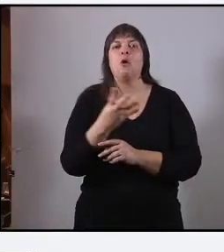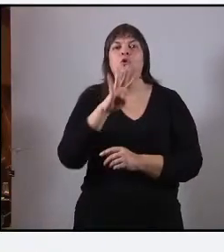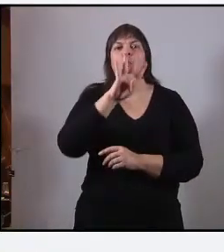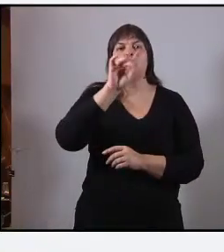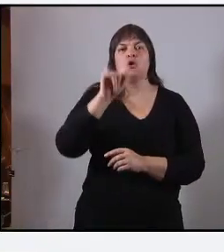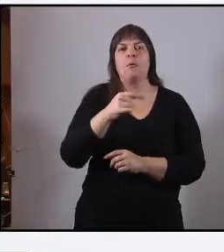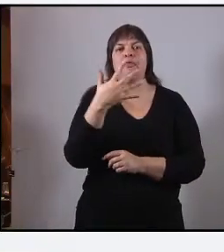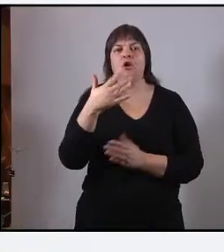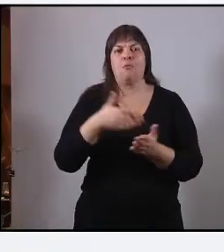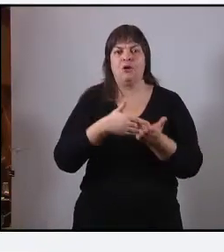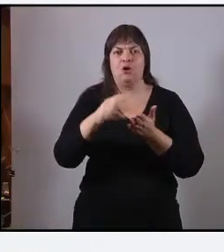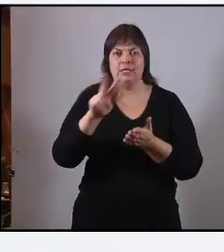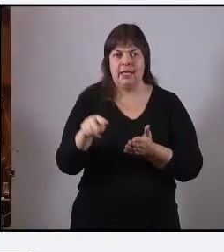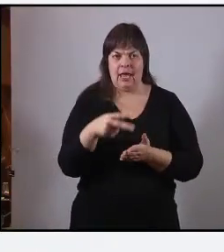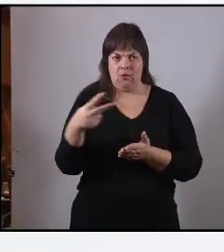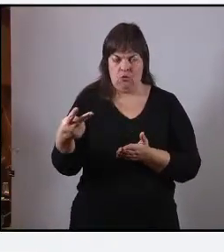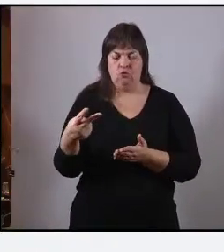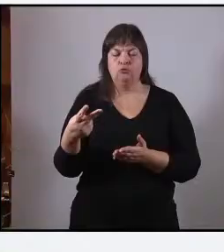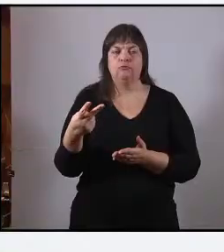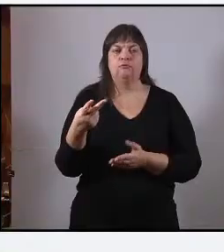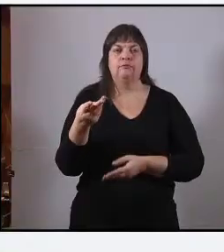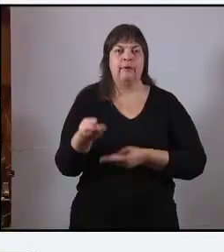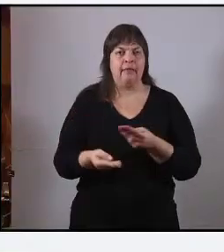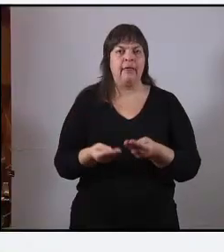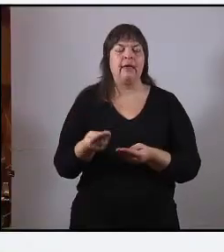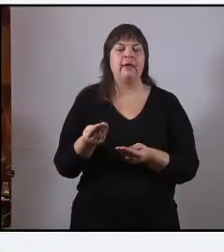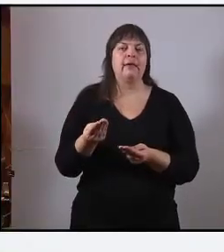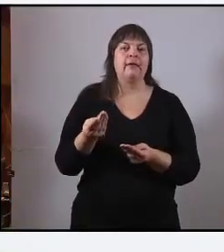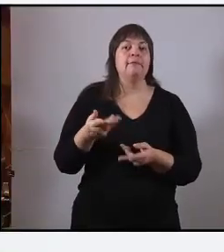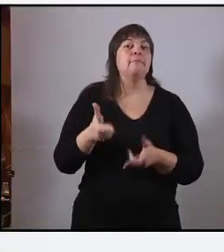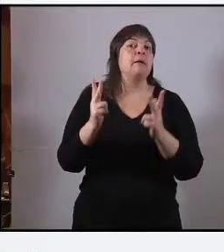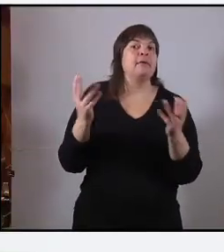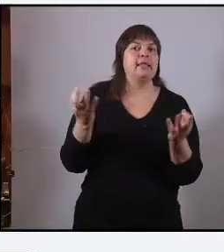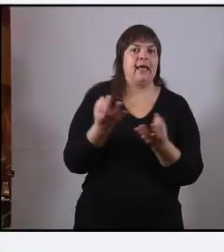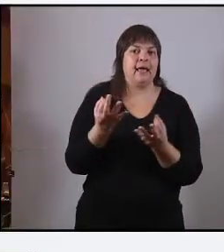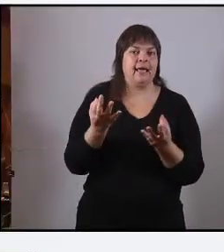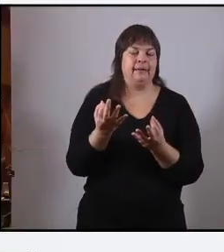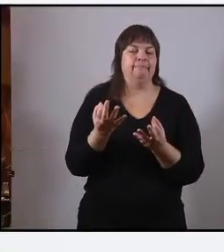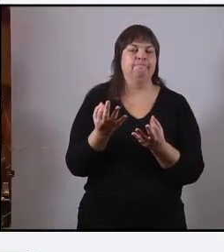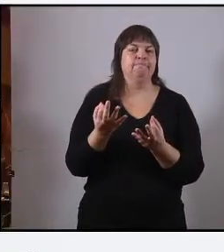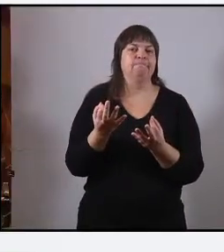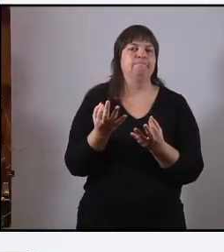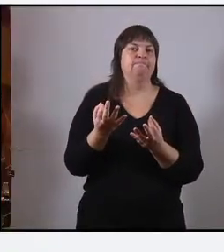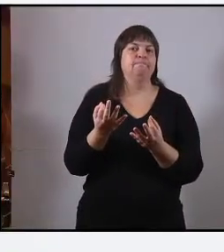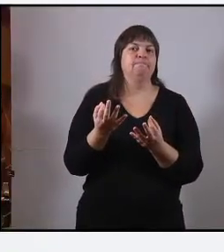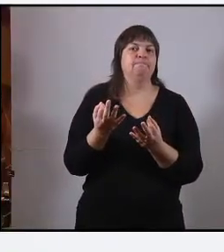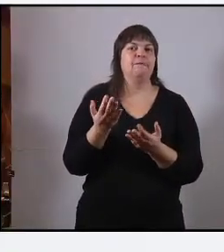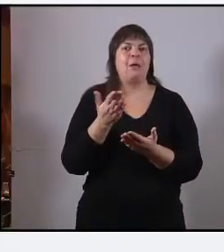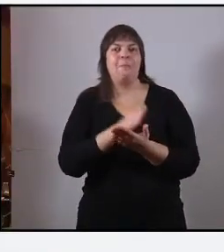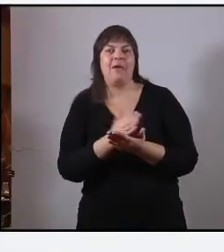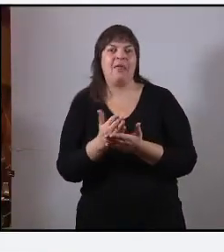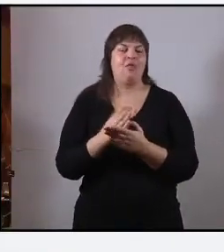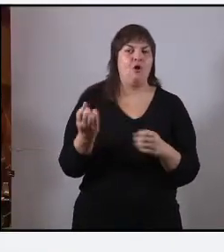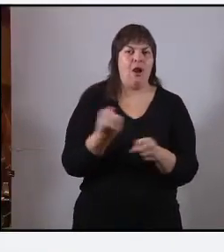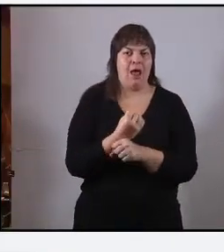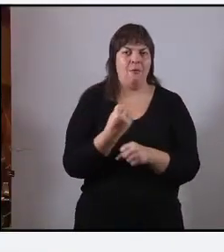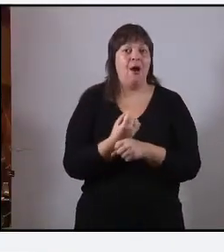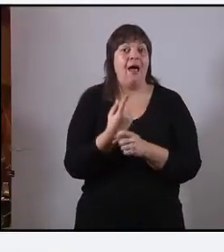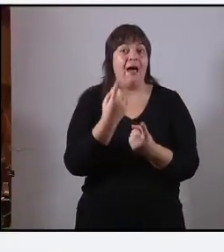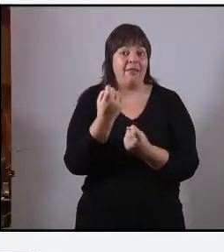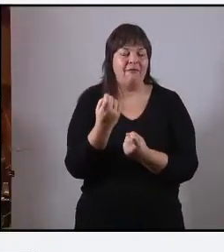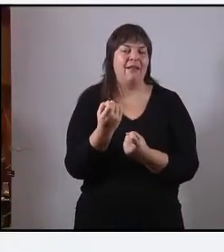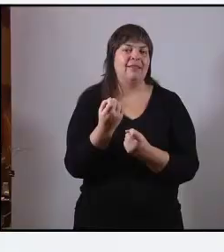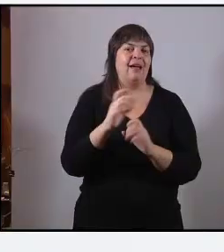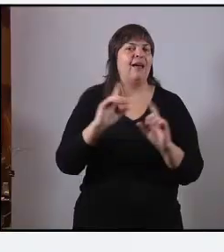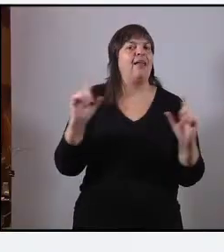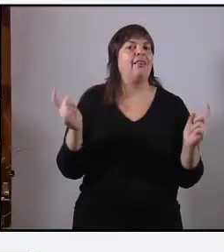4,5 millones de euros que van a permitir simplificar esa intermediación laboral tan necesaria